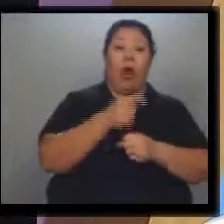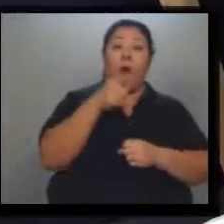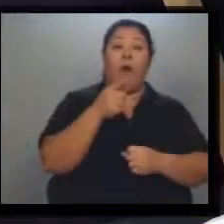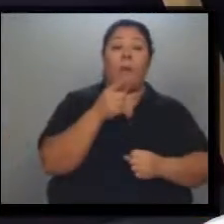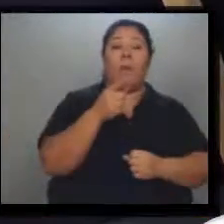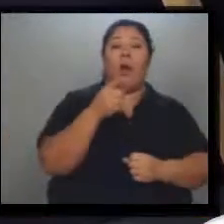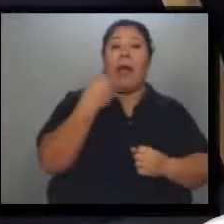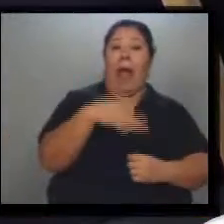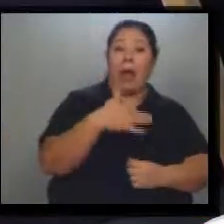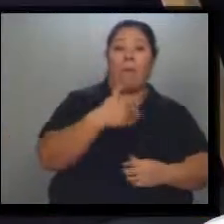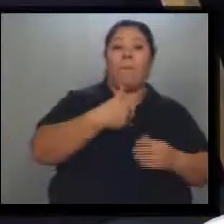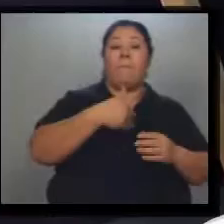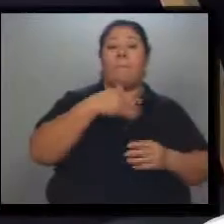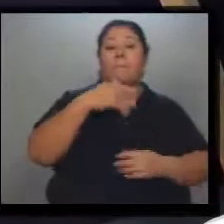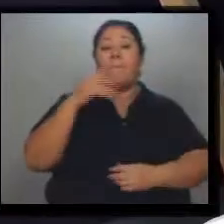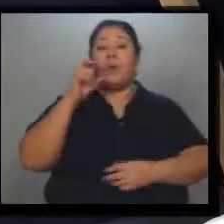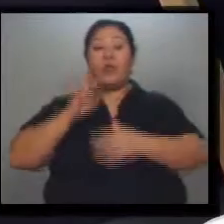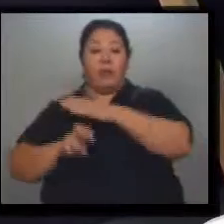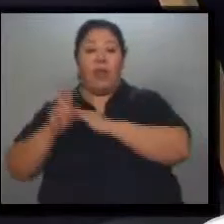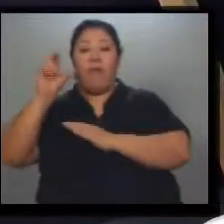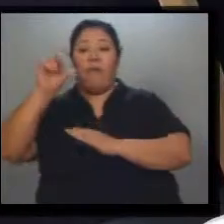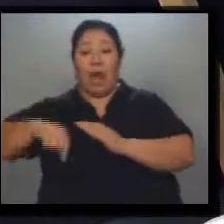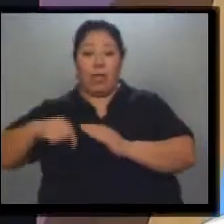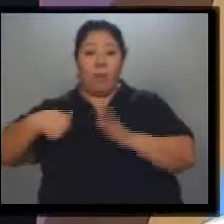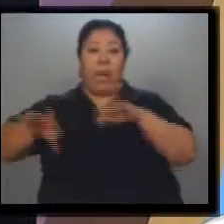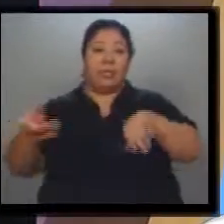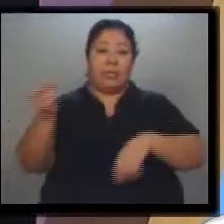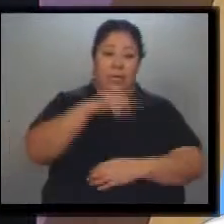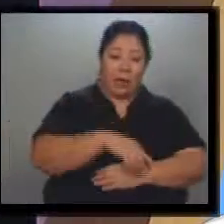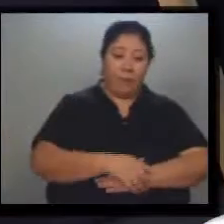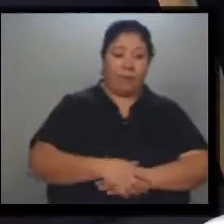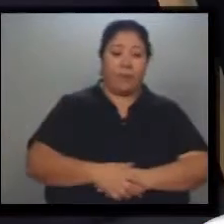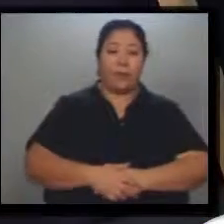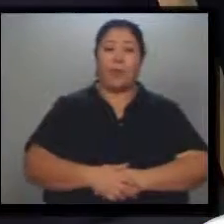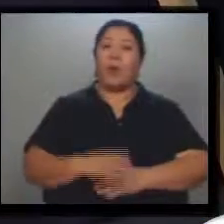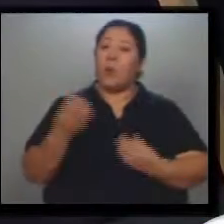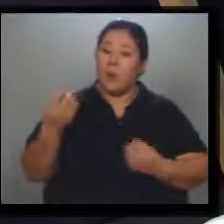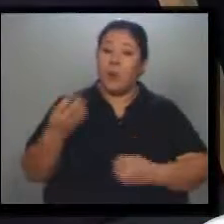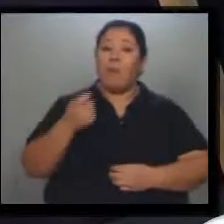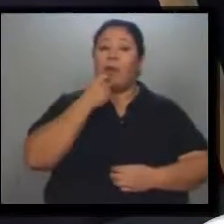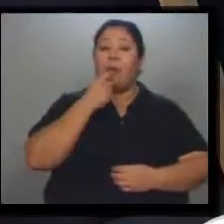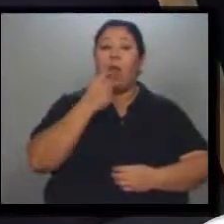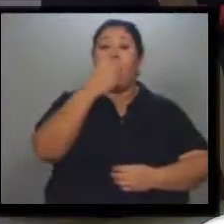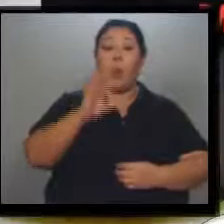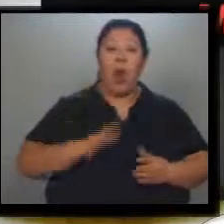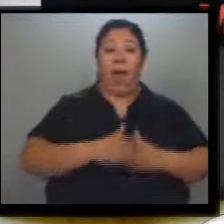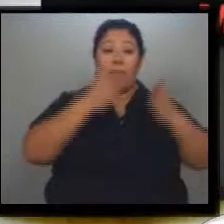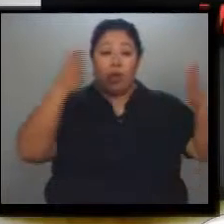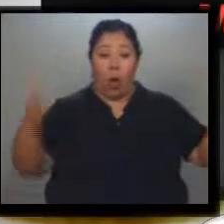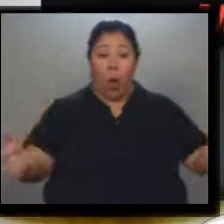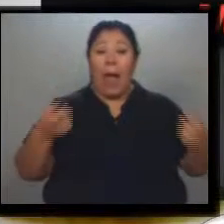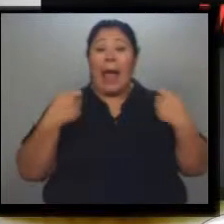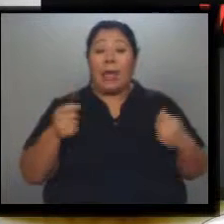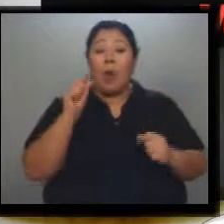son endorfinas, digo, no necesitas pagar 500 pesos un gimnasio, lo haces todos los días. Tenés razón. Mira, ¿cómo llegamos a los 40 mil pesos? Acá lo tenemos en la placa. Mirá, Marian.